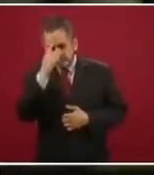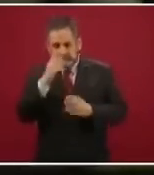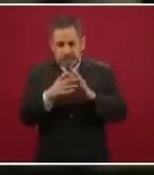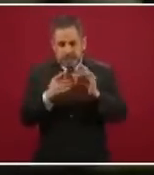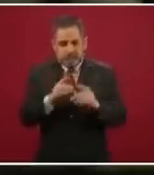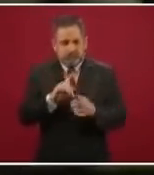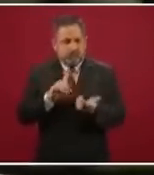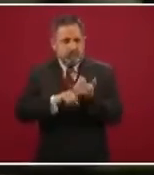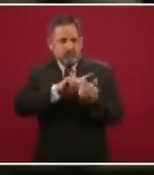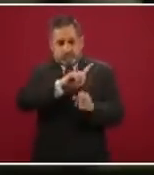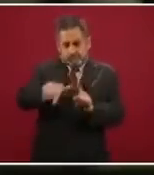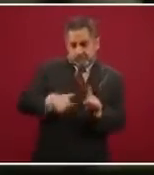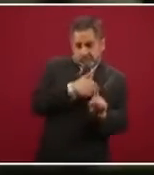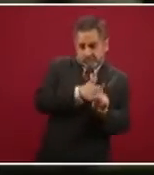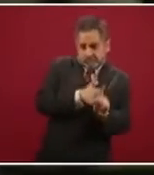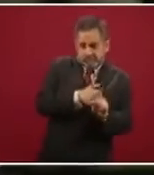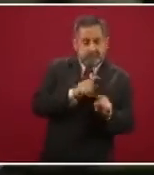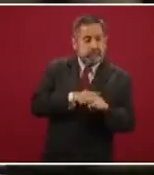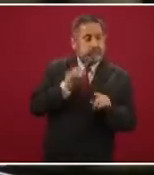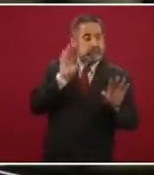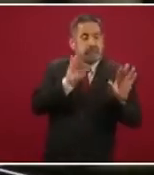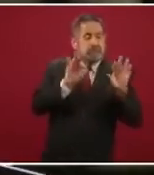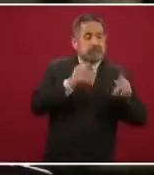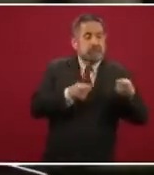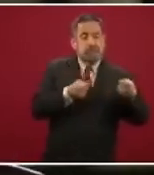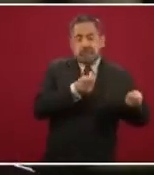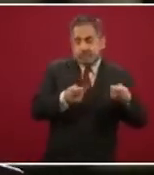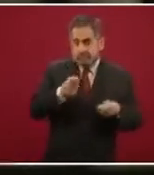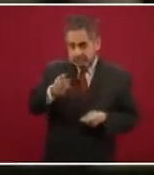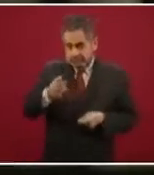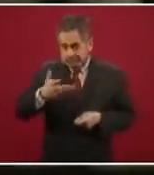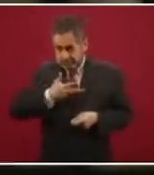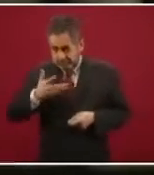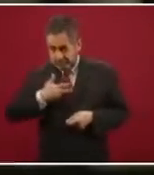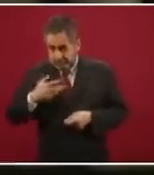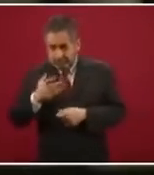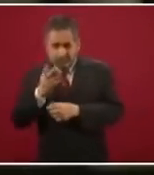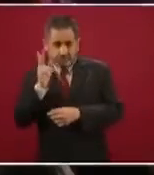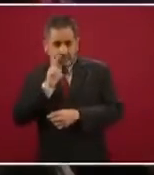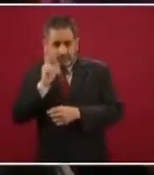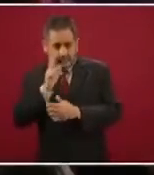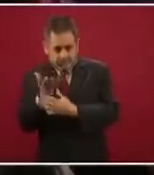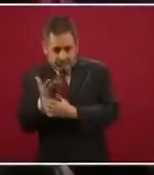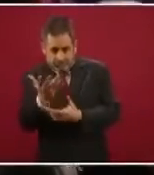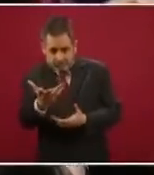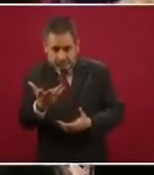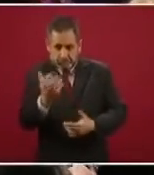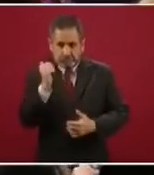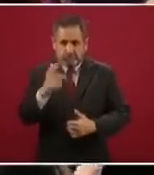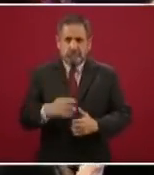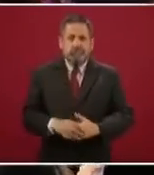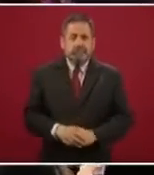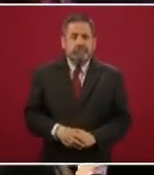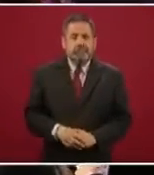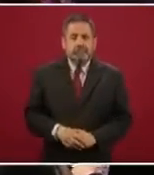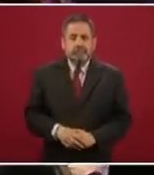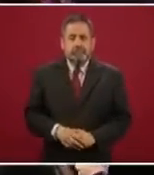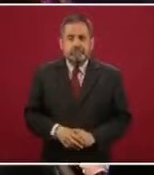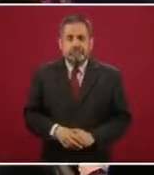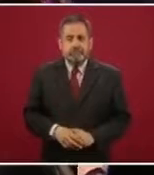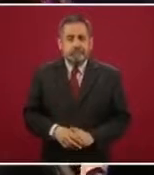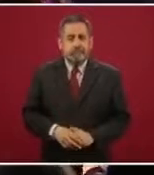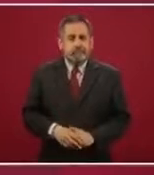hay manos ajenas a los movimientos de mujeres detrás de este paro convocado para el 9 de marzo? Gracias. Este, lo